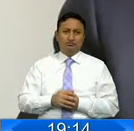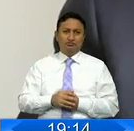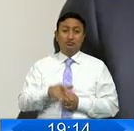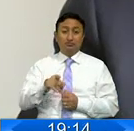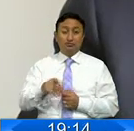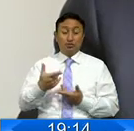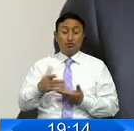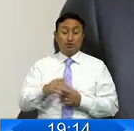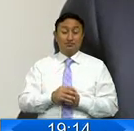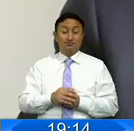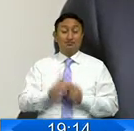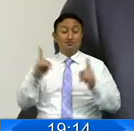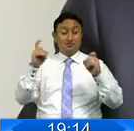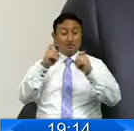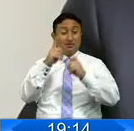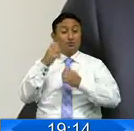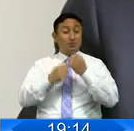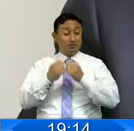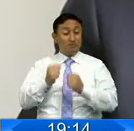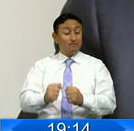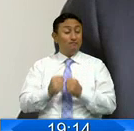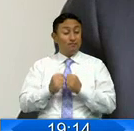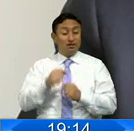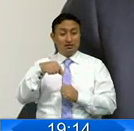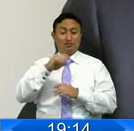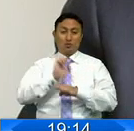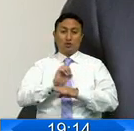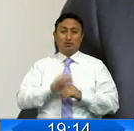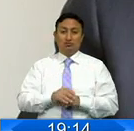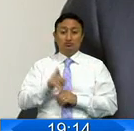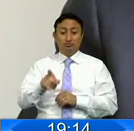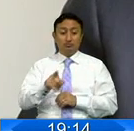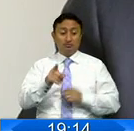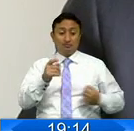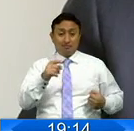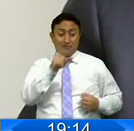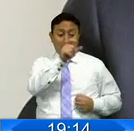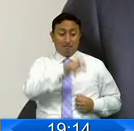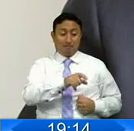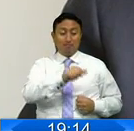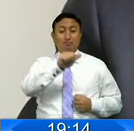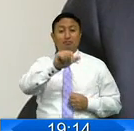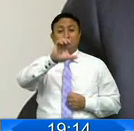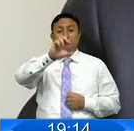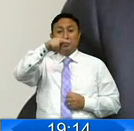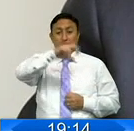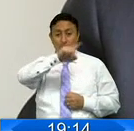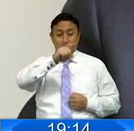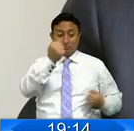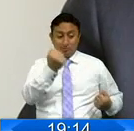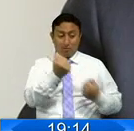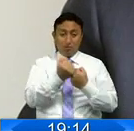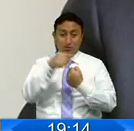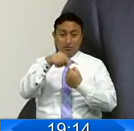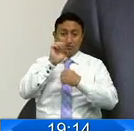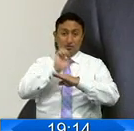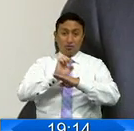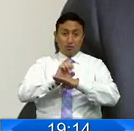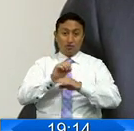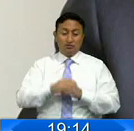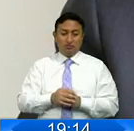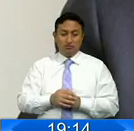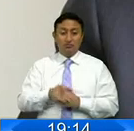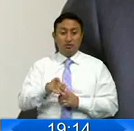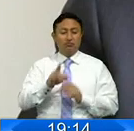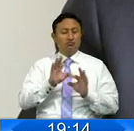es un reto, es un desafío importante para el país. Y su apoyo del Acnur en este sentido para apoyar al Ecuador en su esfuerzo